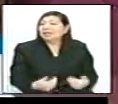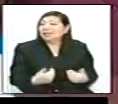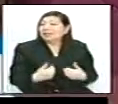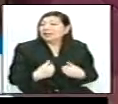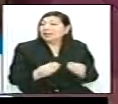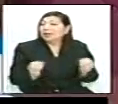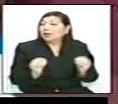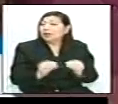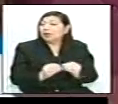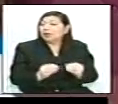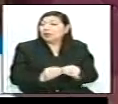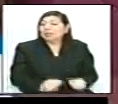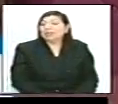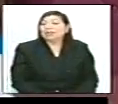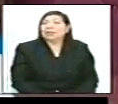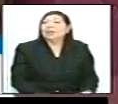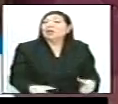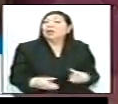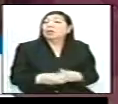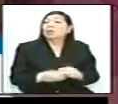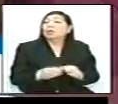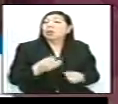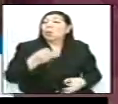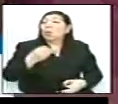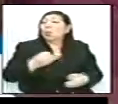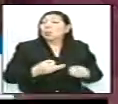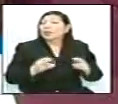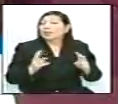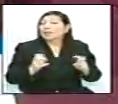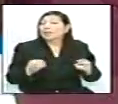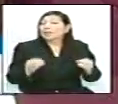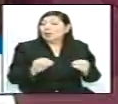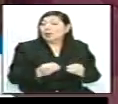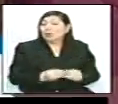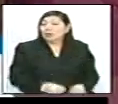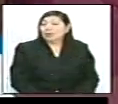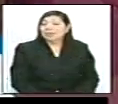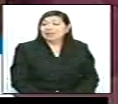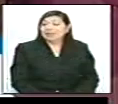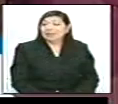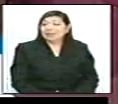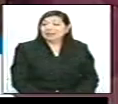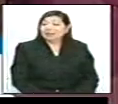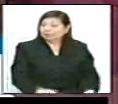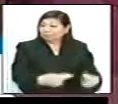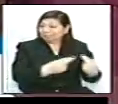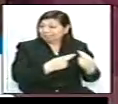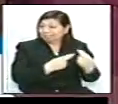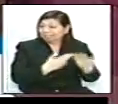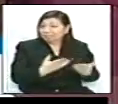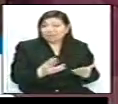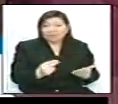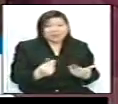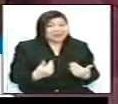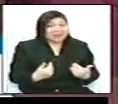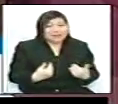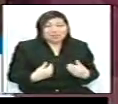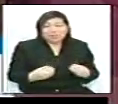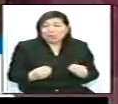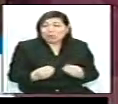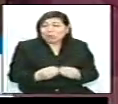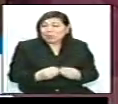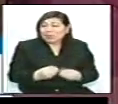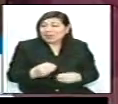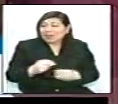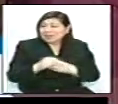sesión conjunta con la Comisión de Justicia para ver el tema de la Junta. Señores congresistas, seamos responsables. No tenemos Junta Nacional